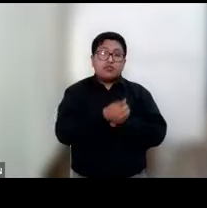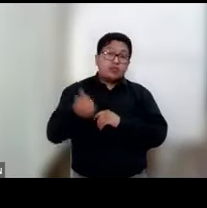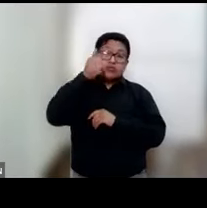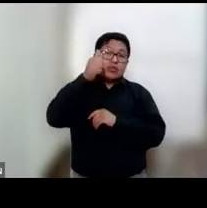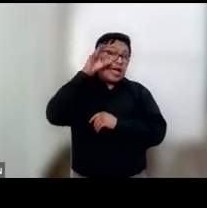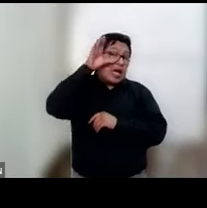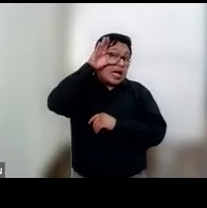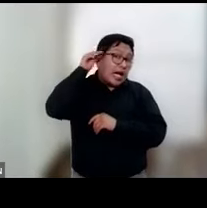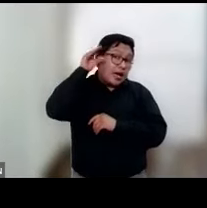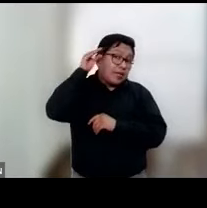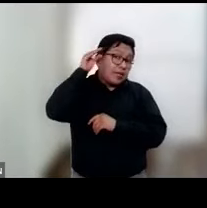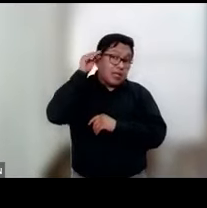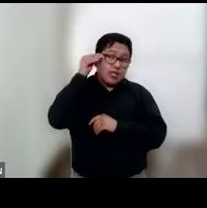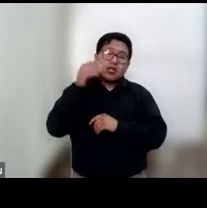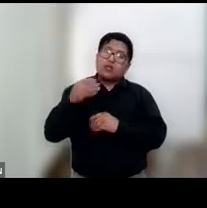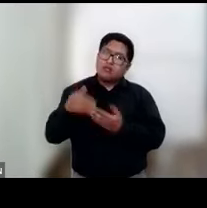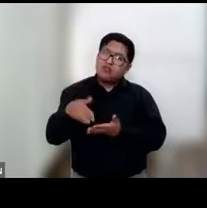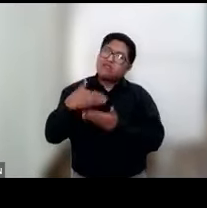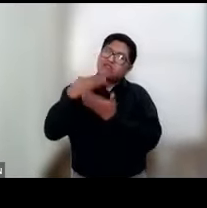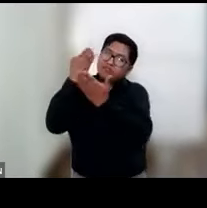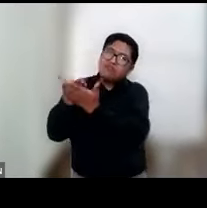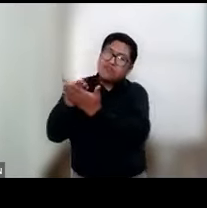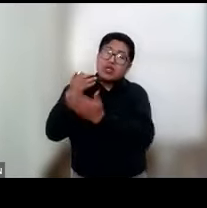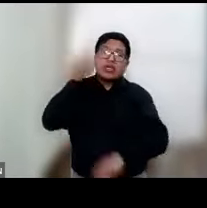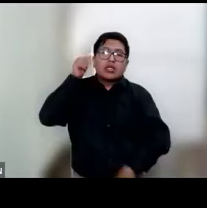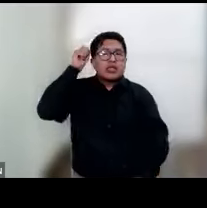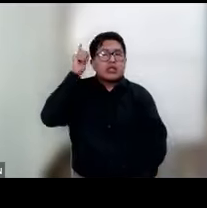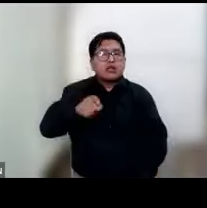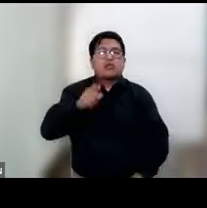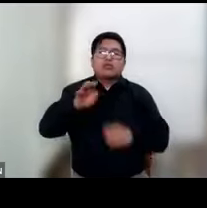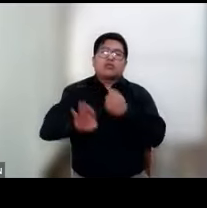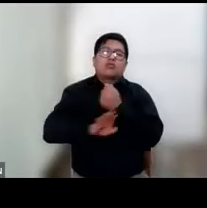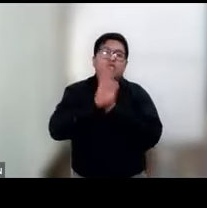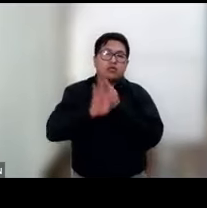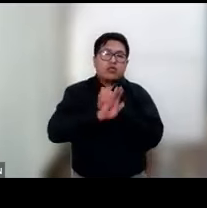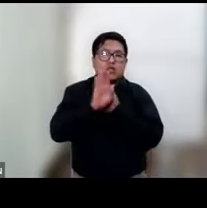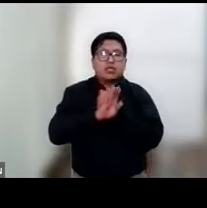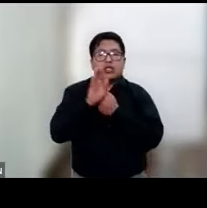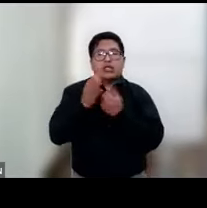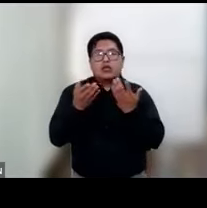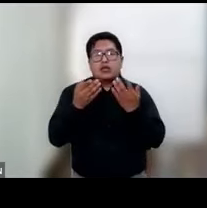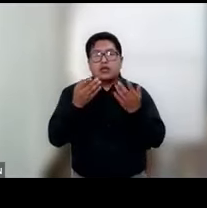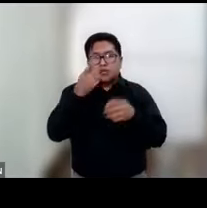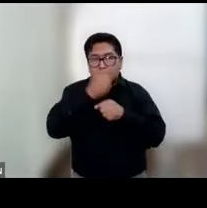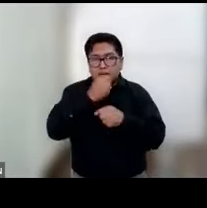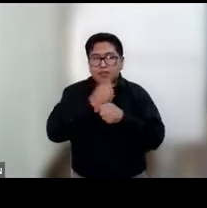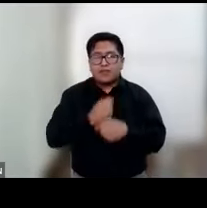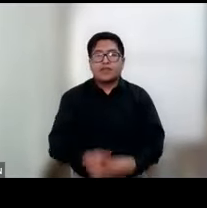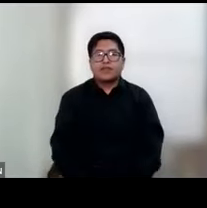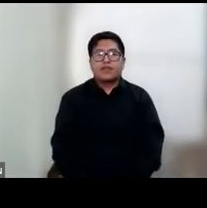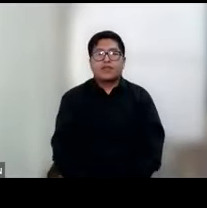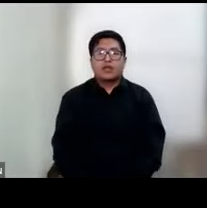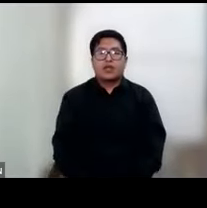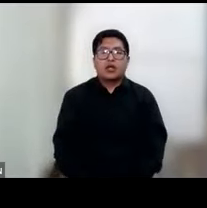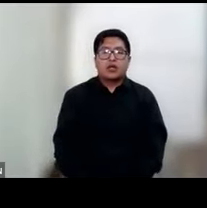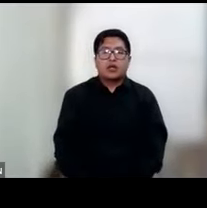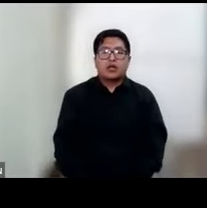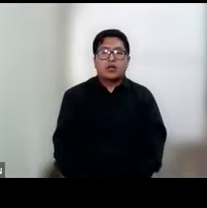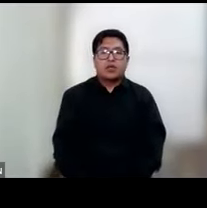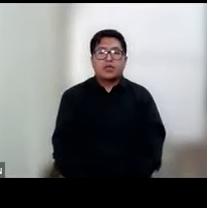la discusión de que tiene que haber protecciones en el trabajo la erradicación